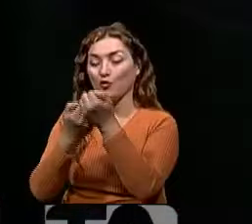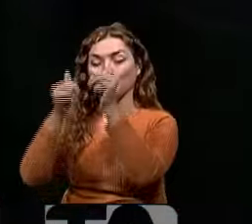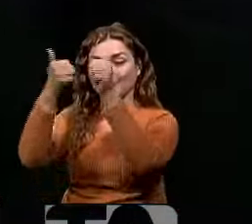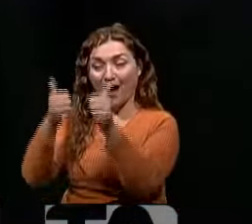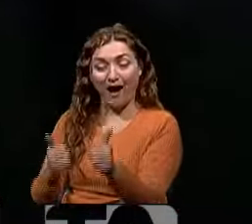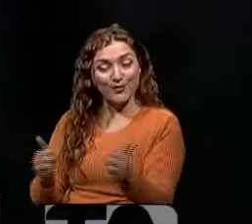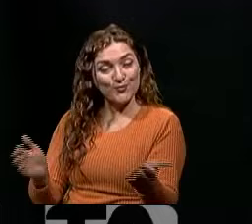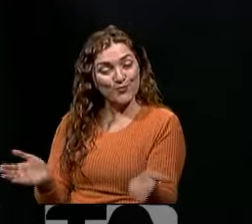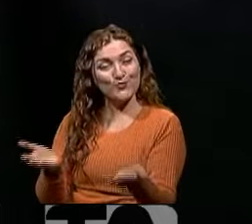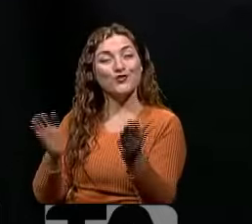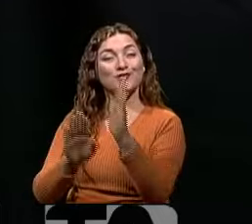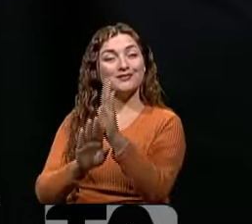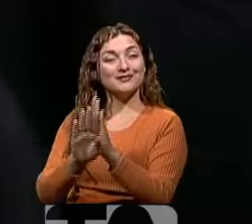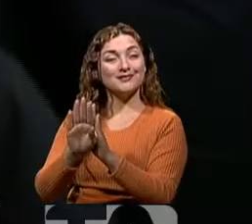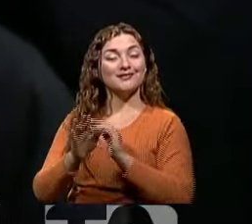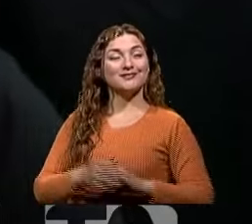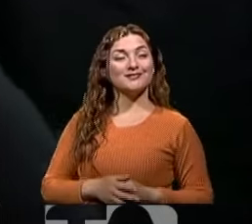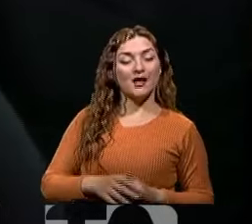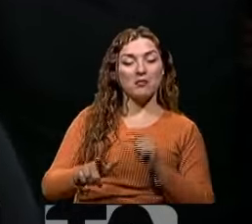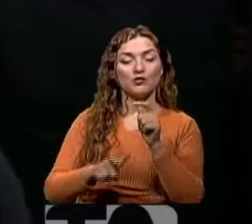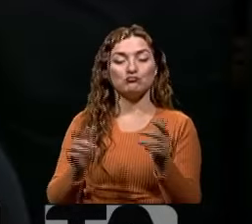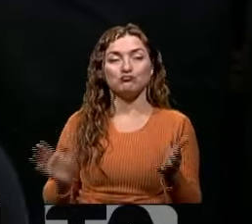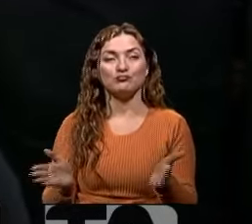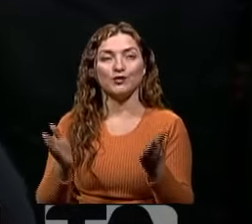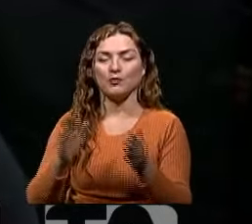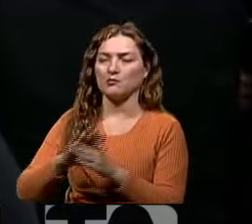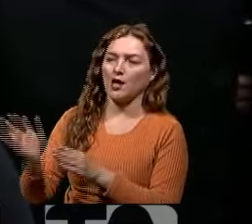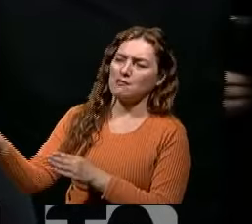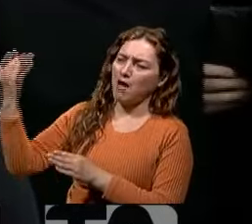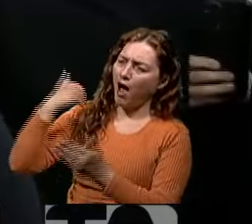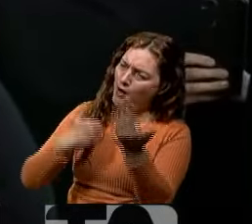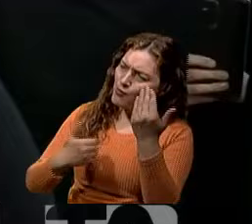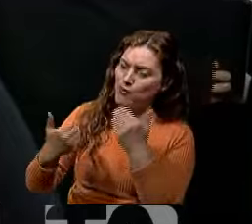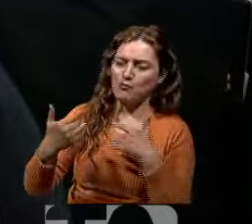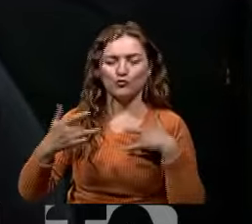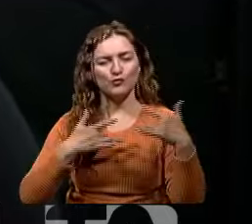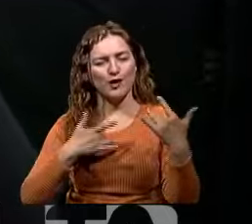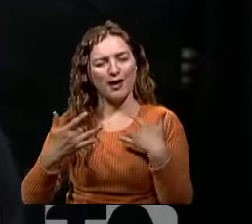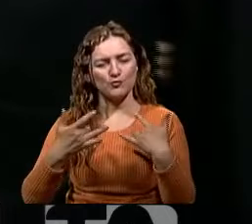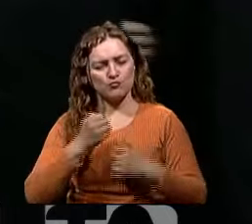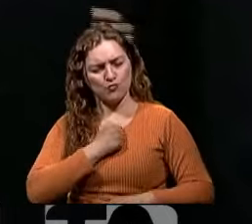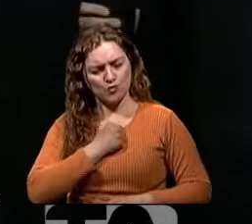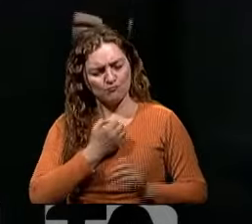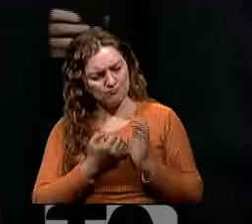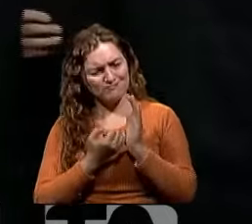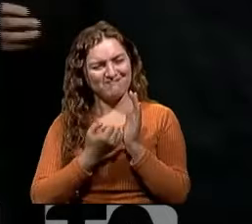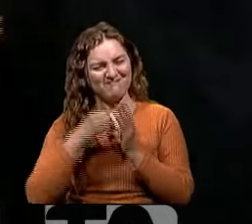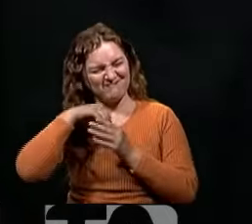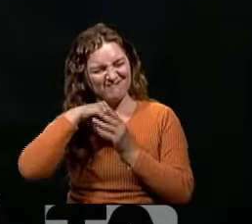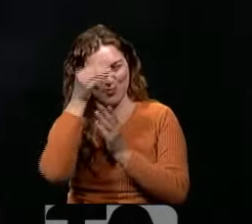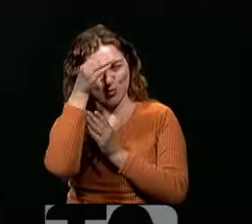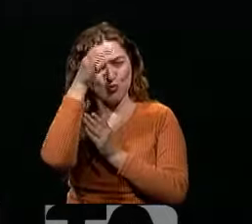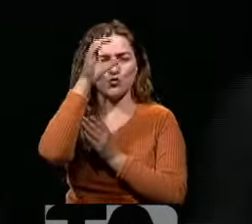arte, también estimular a las personas para que vengan al teatro, para que se cree esa cultura teatral que muchas veces no